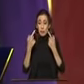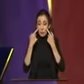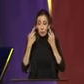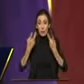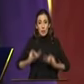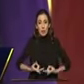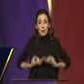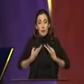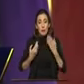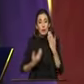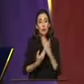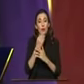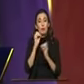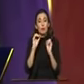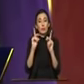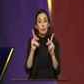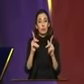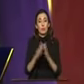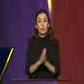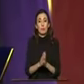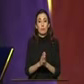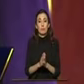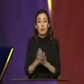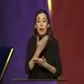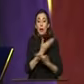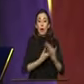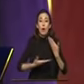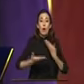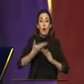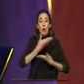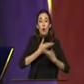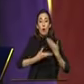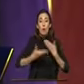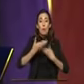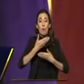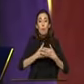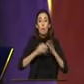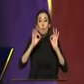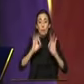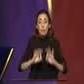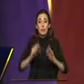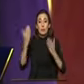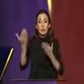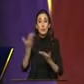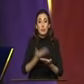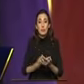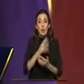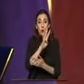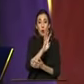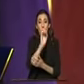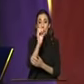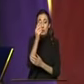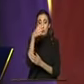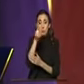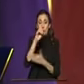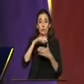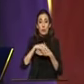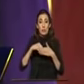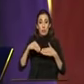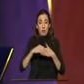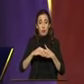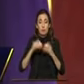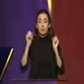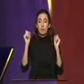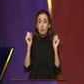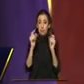oportunidades de desarrollo para el país. La cooperación no reembolsable ya llega a 400 millones de dólares y muy pronto